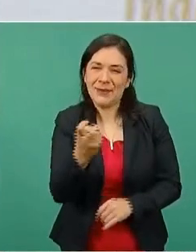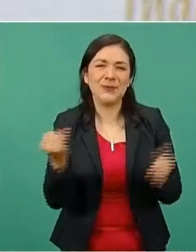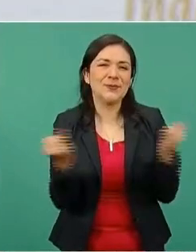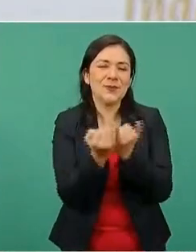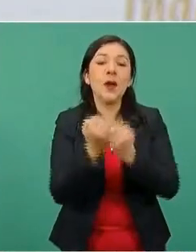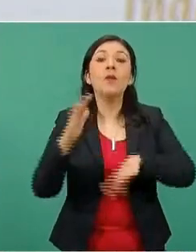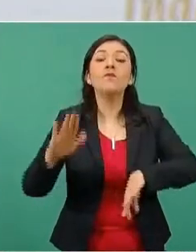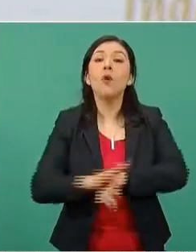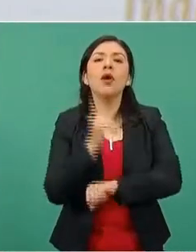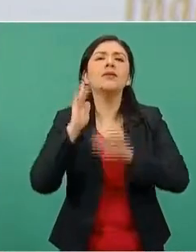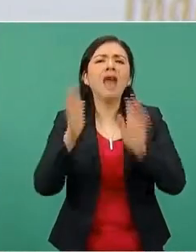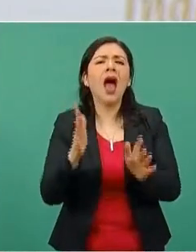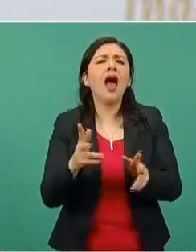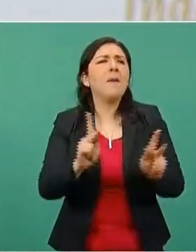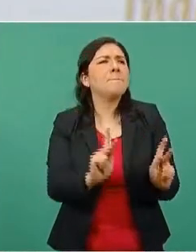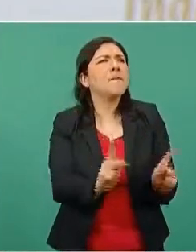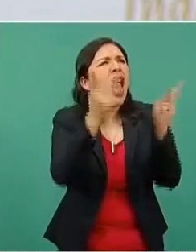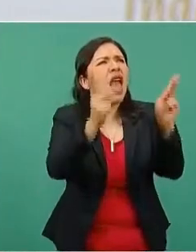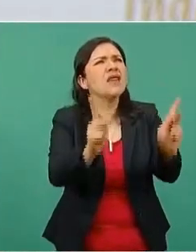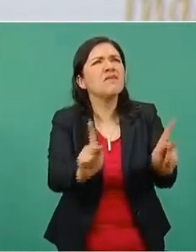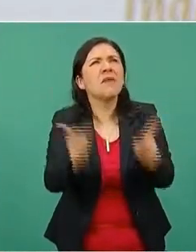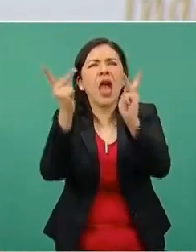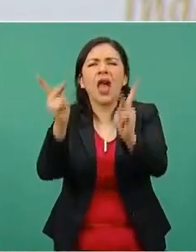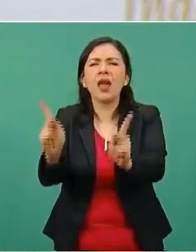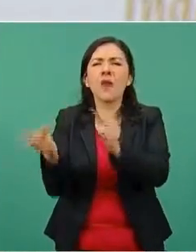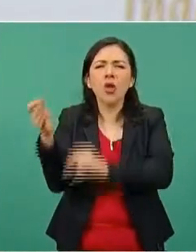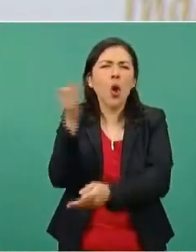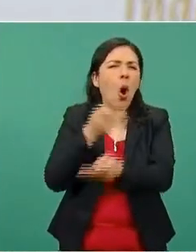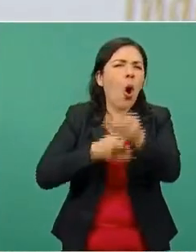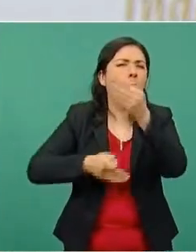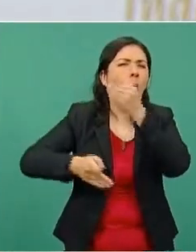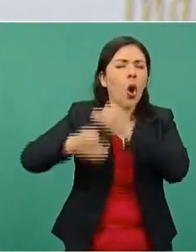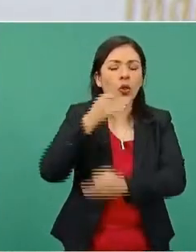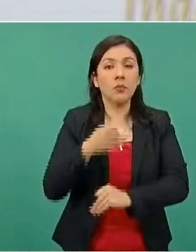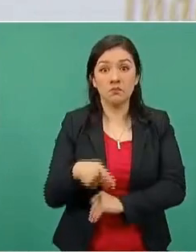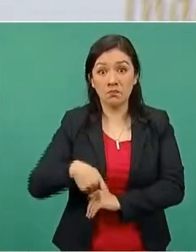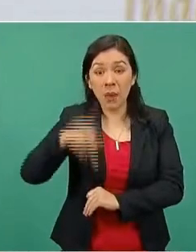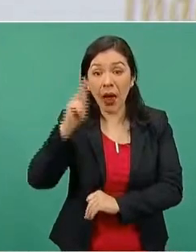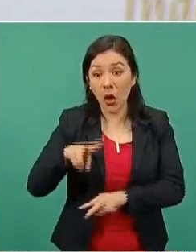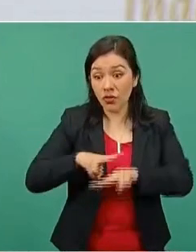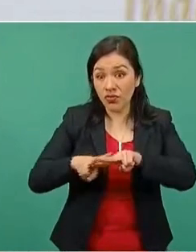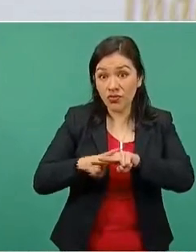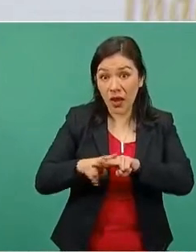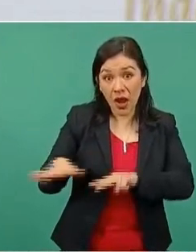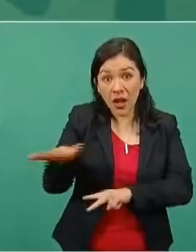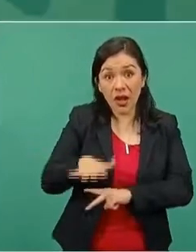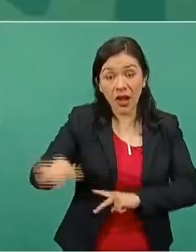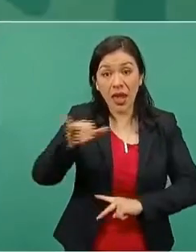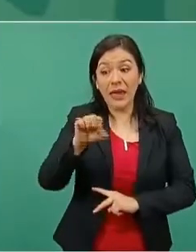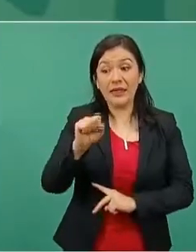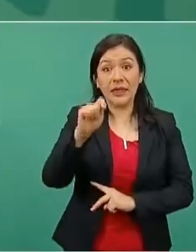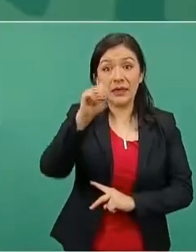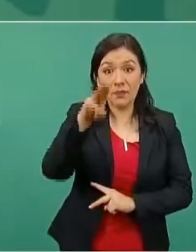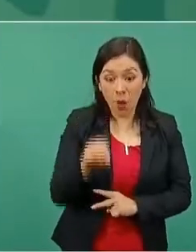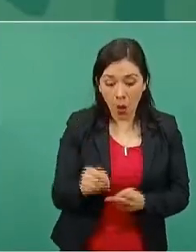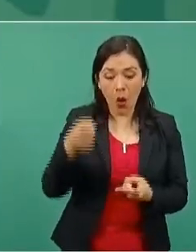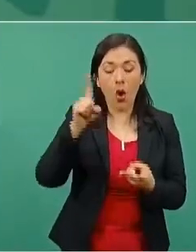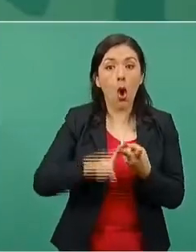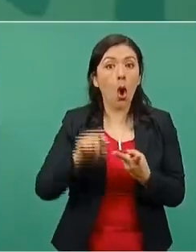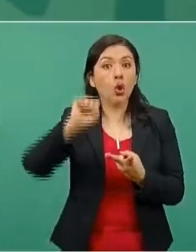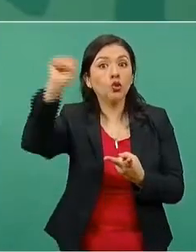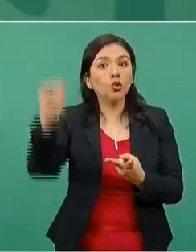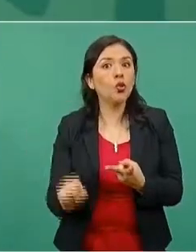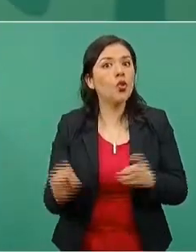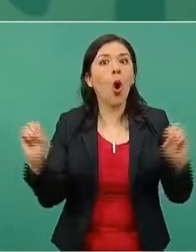porque habían entregado todo, pero ni la del Istmo ni la del sureste las